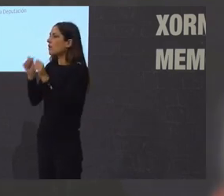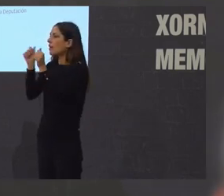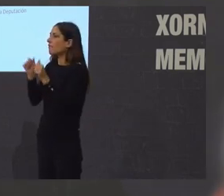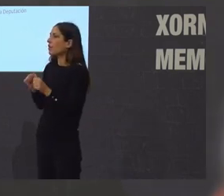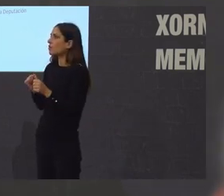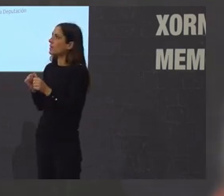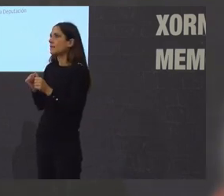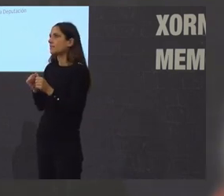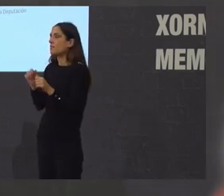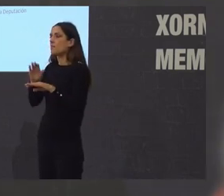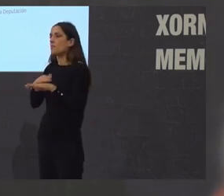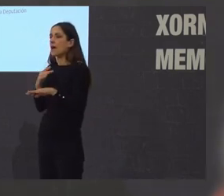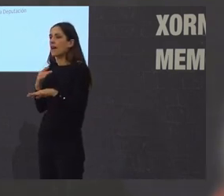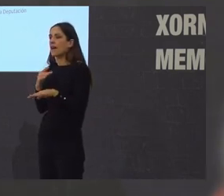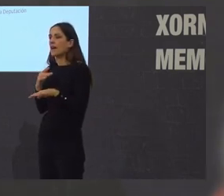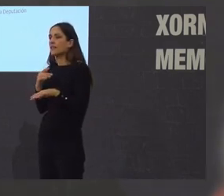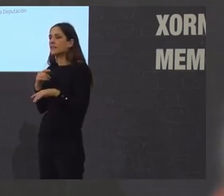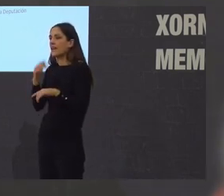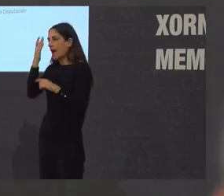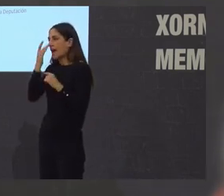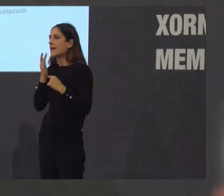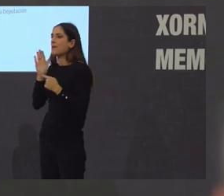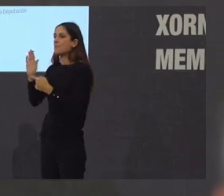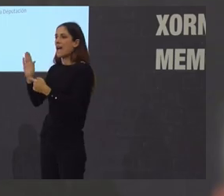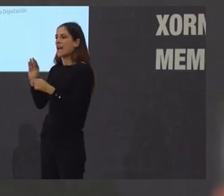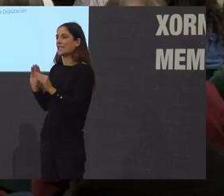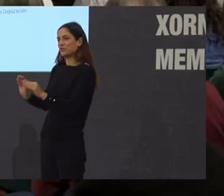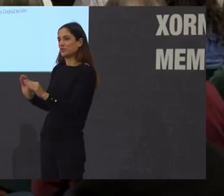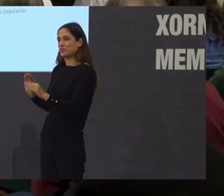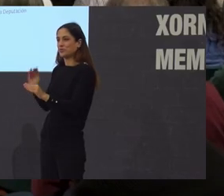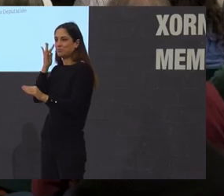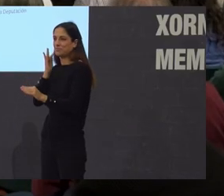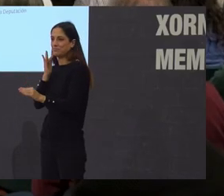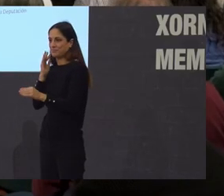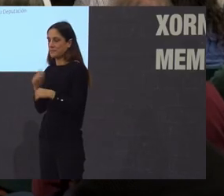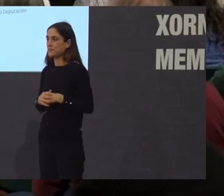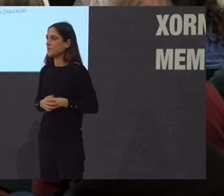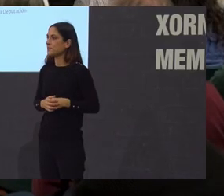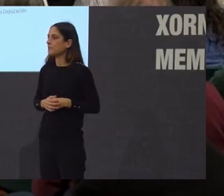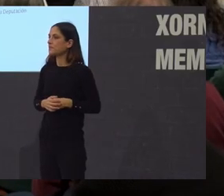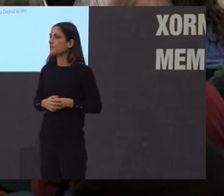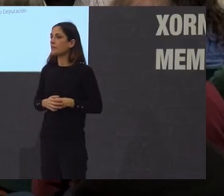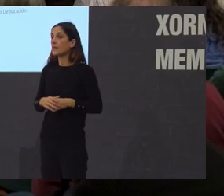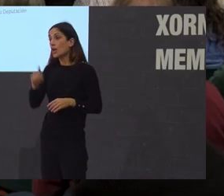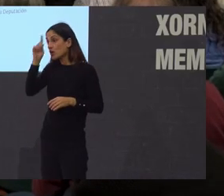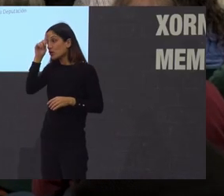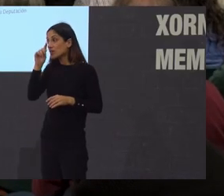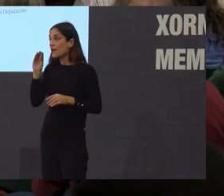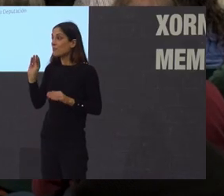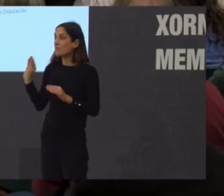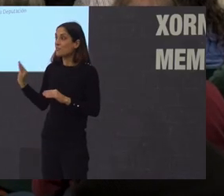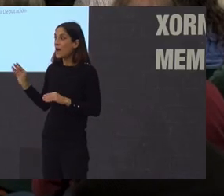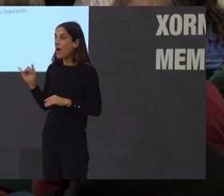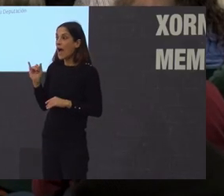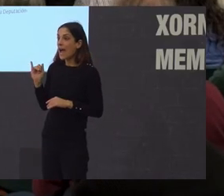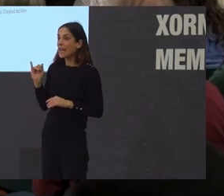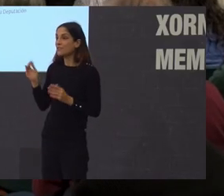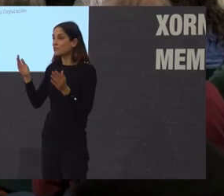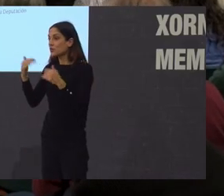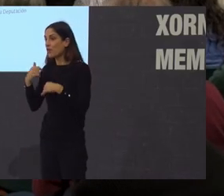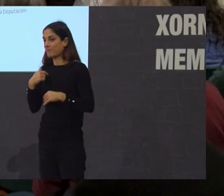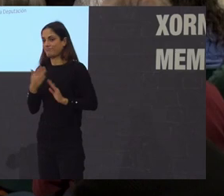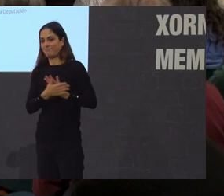intentar lavar su imagen. No sé si hay alguna pregunta, si no, yo sigo un ratiño hablando con